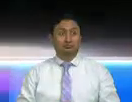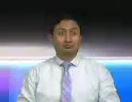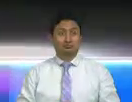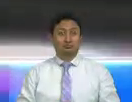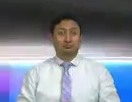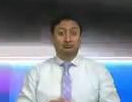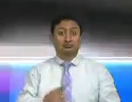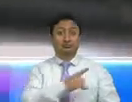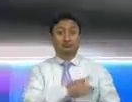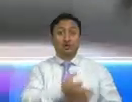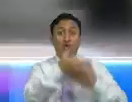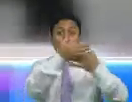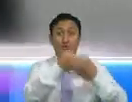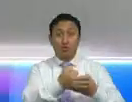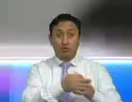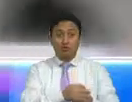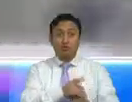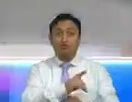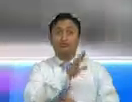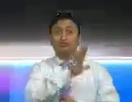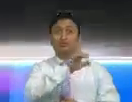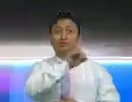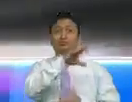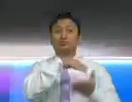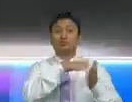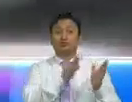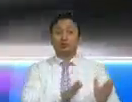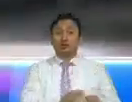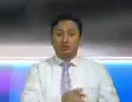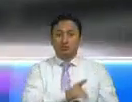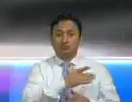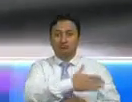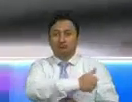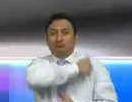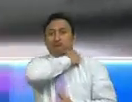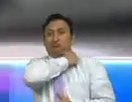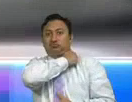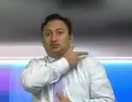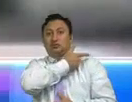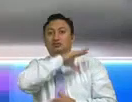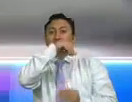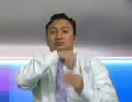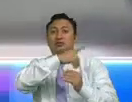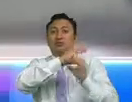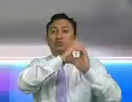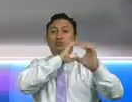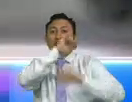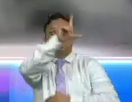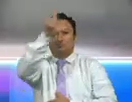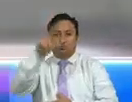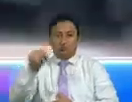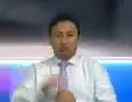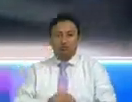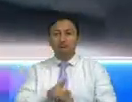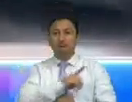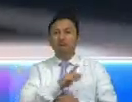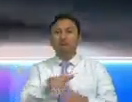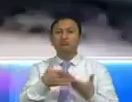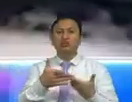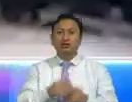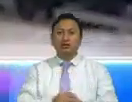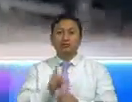ese es el momento exacto en que 51 estudiantes fueron secuestrados en un bus en italia el transporte fue